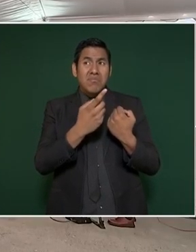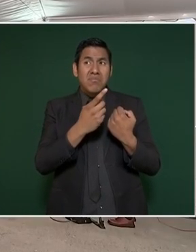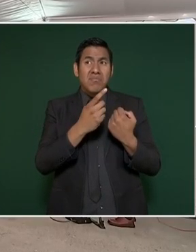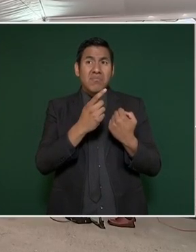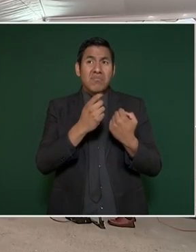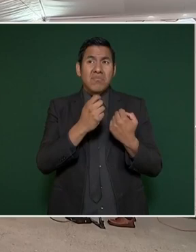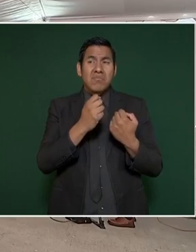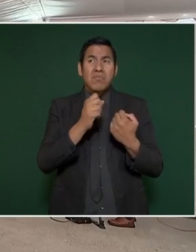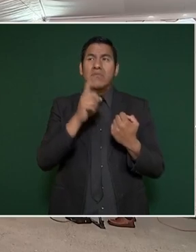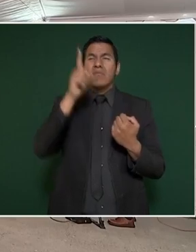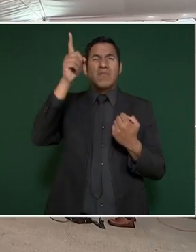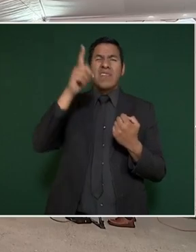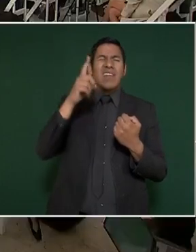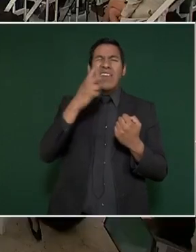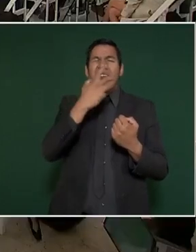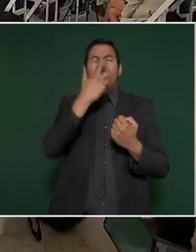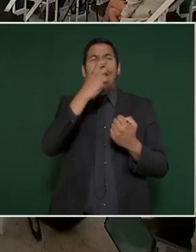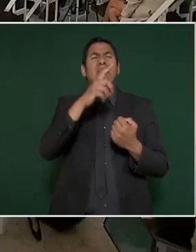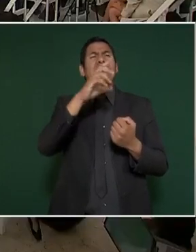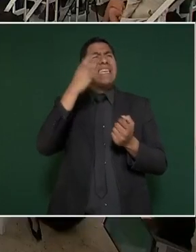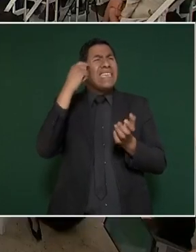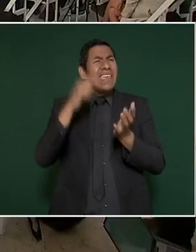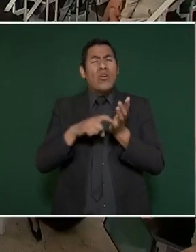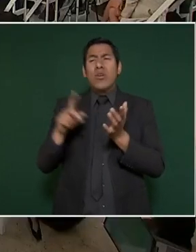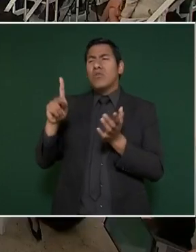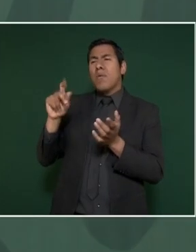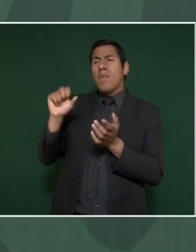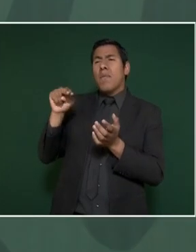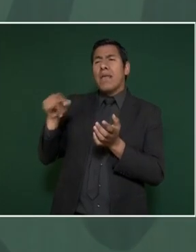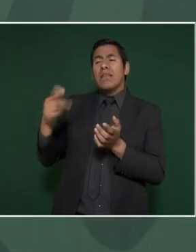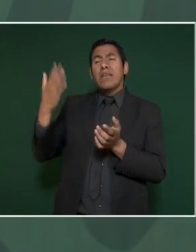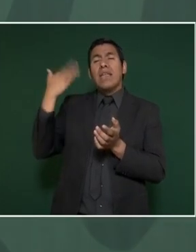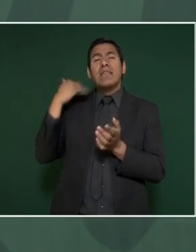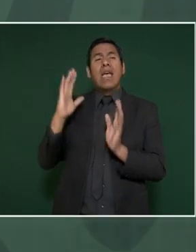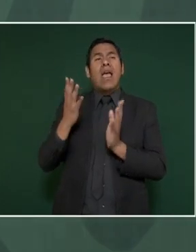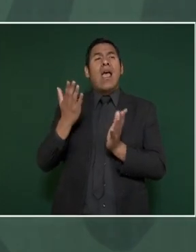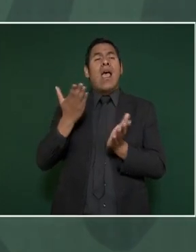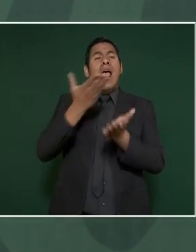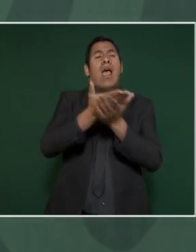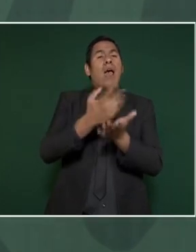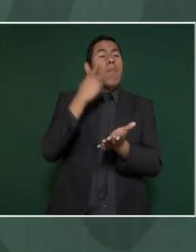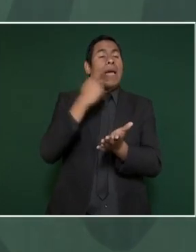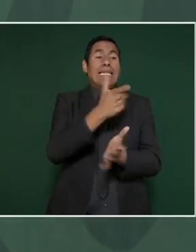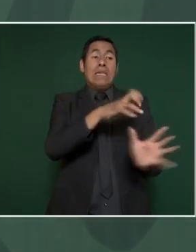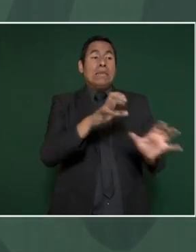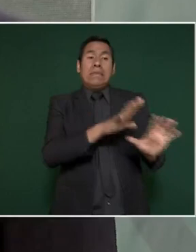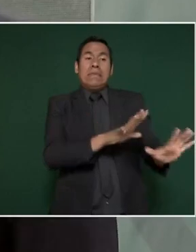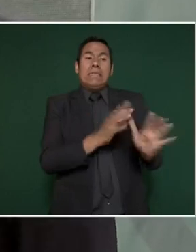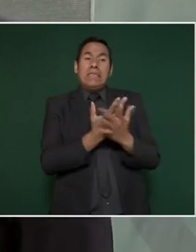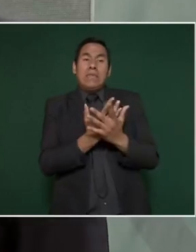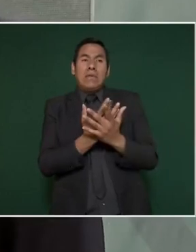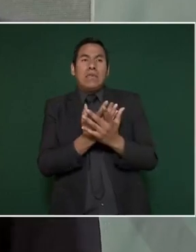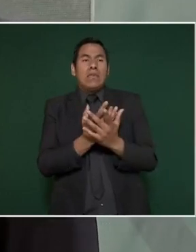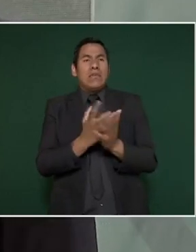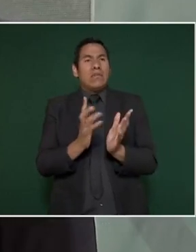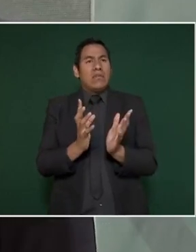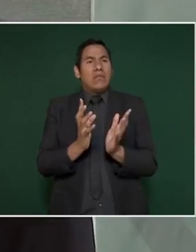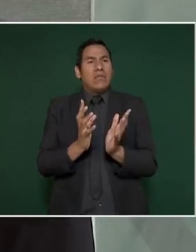mande Sí pero ya ya no es uno ya